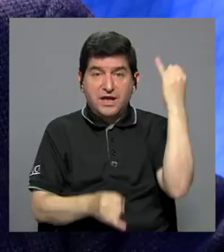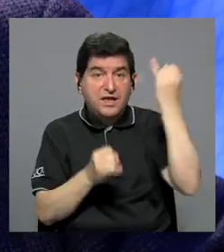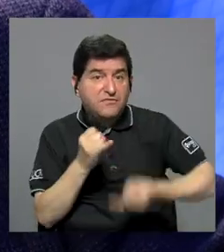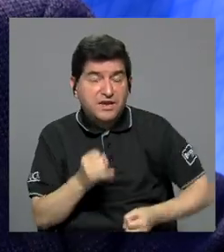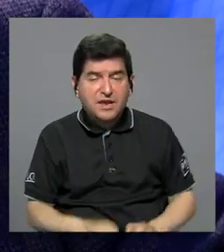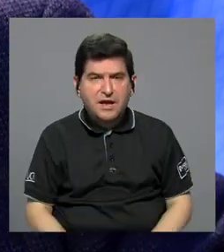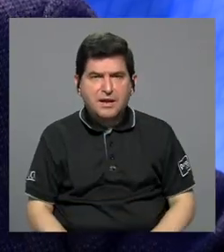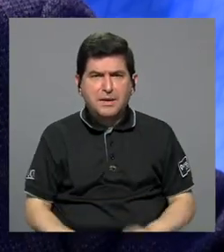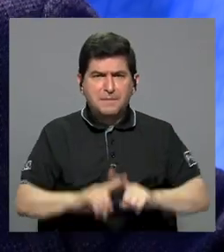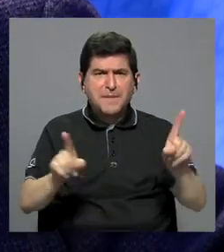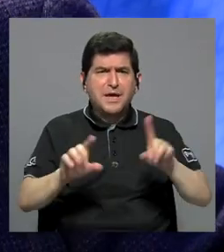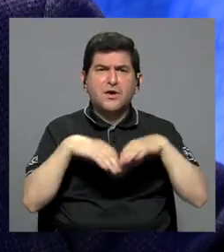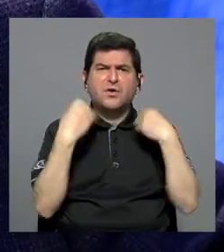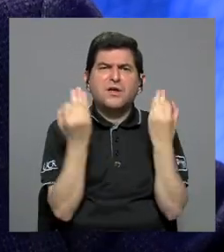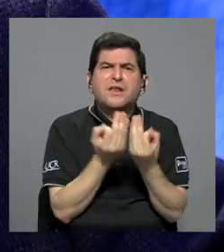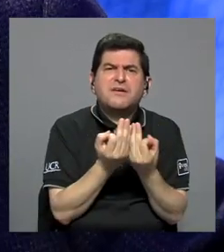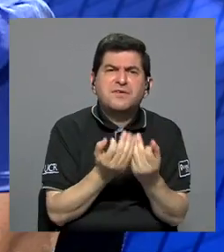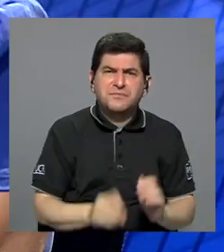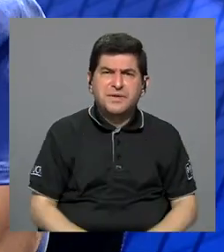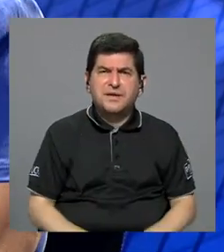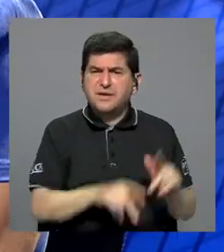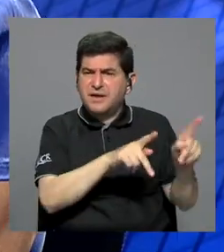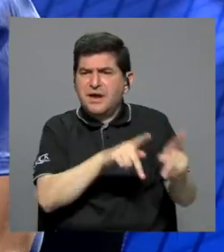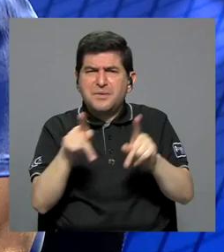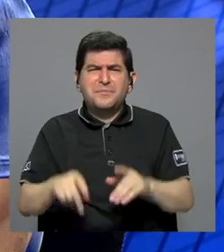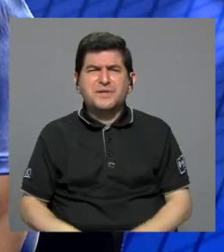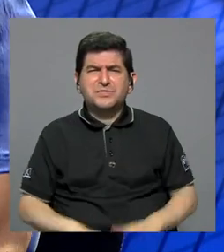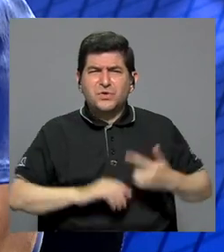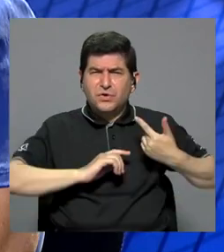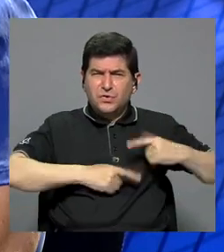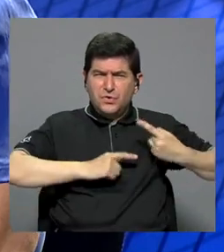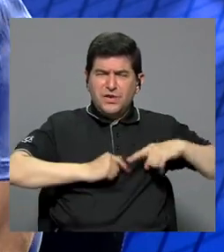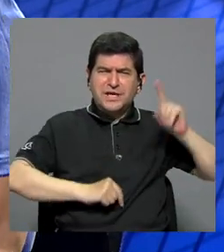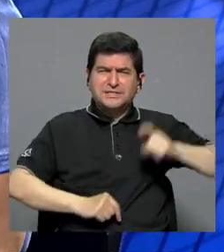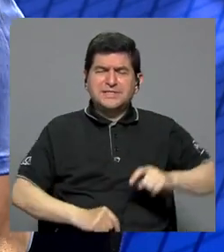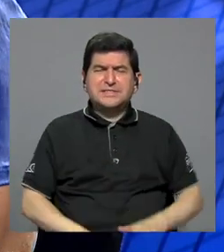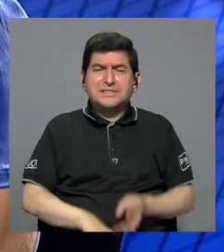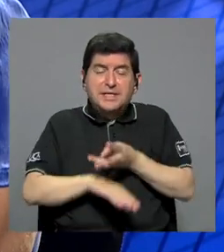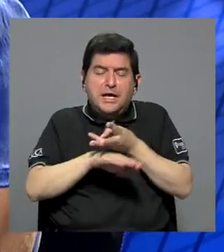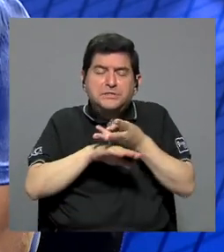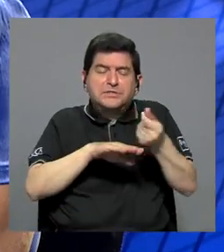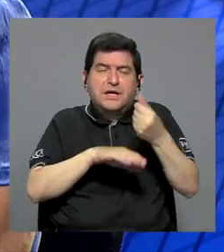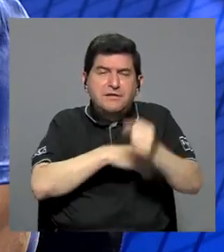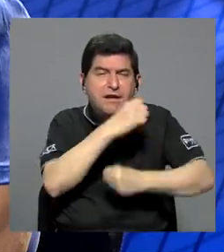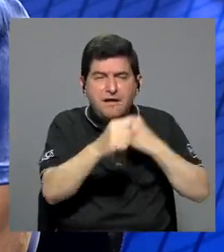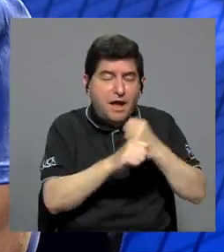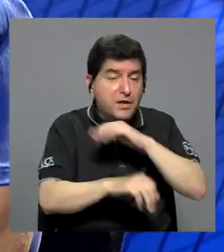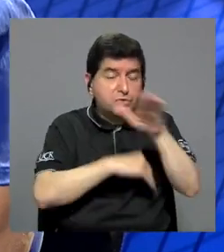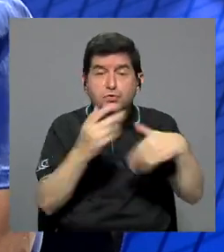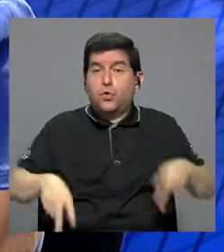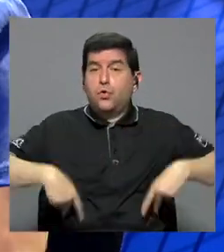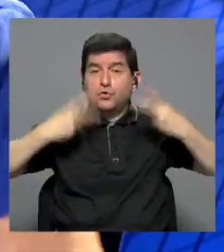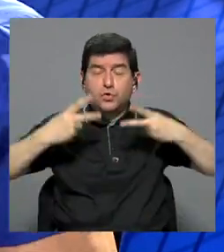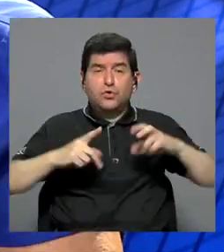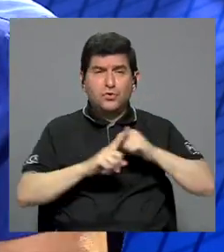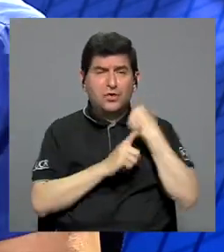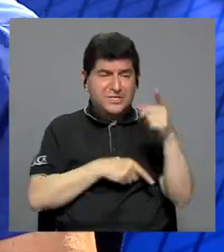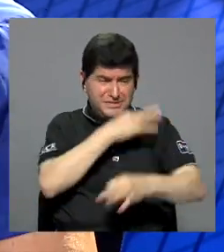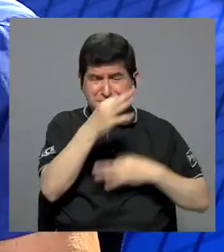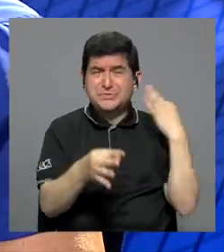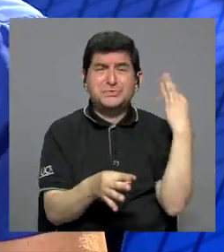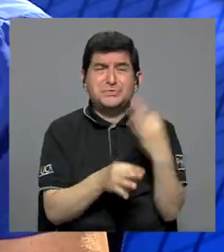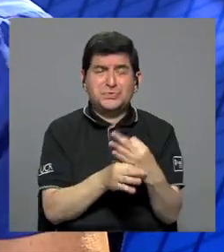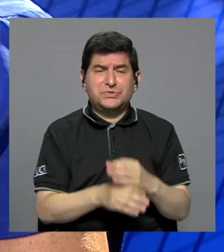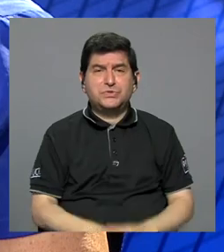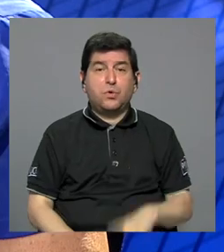ahí hay un final, un drama y una familia, hay personas dolientes que necesitan sanar durante años o toda una vida un drama de